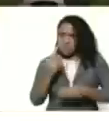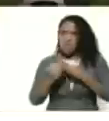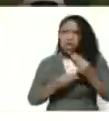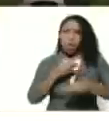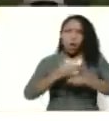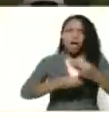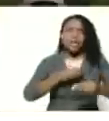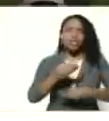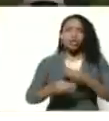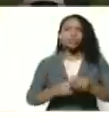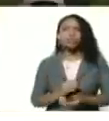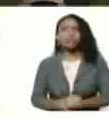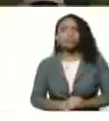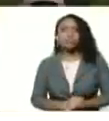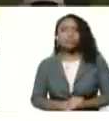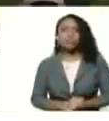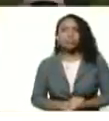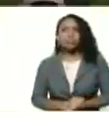trascendió?